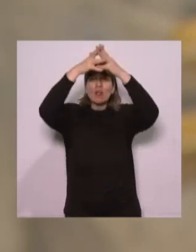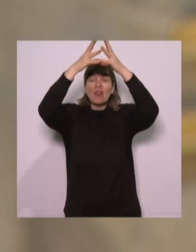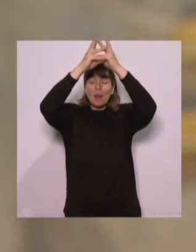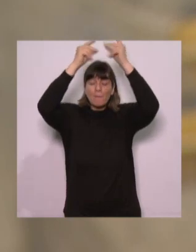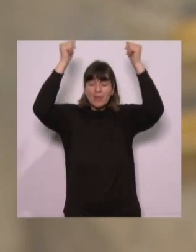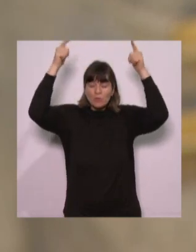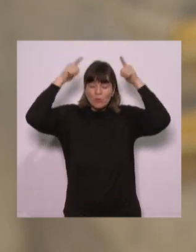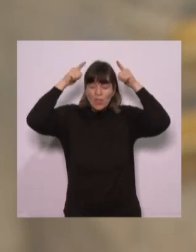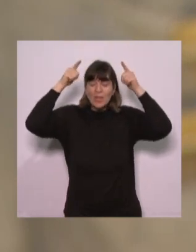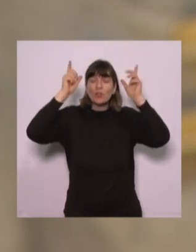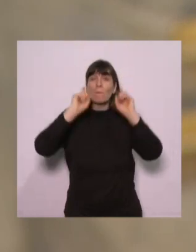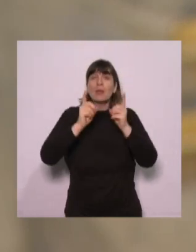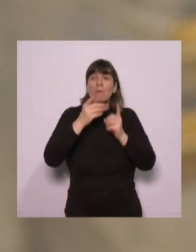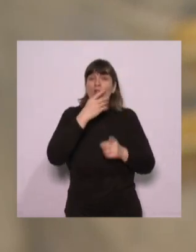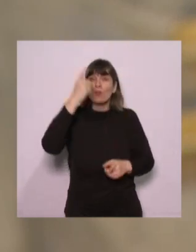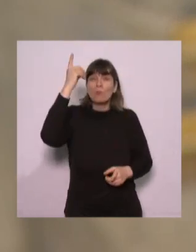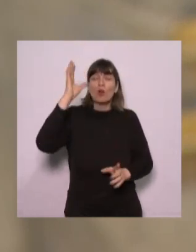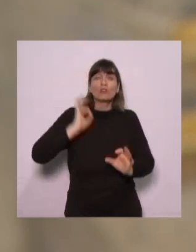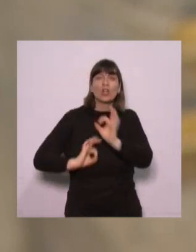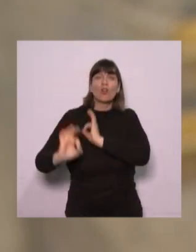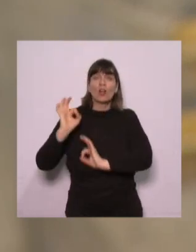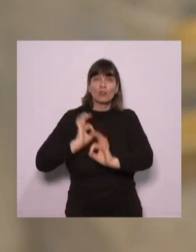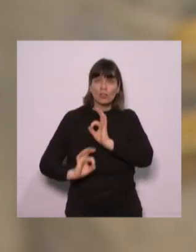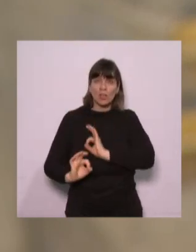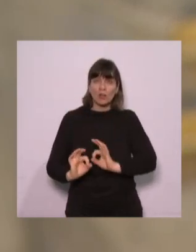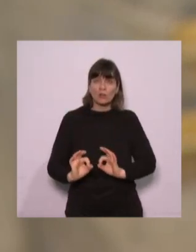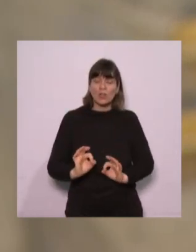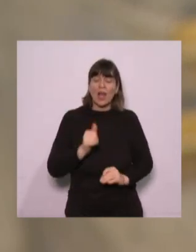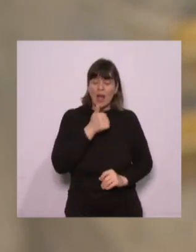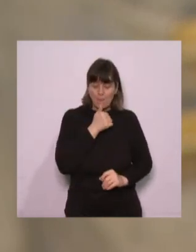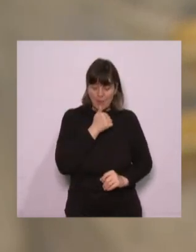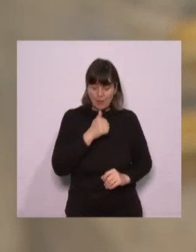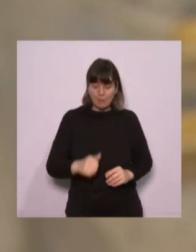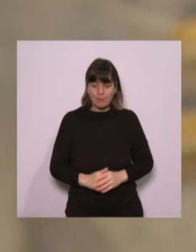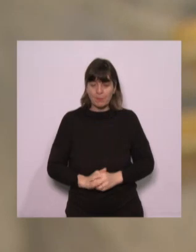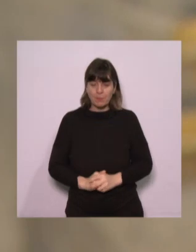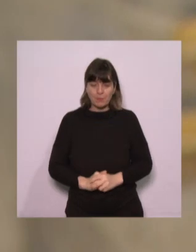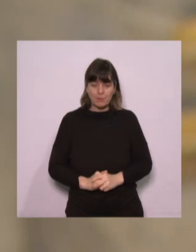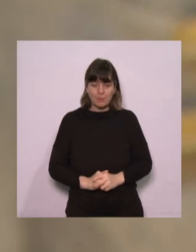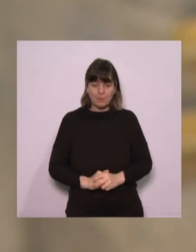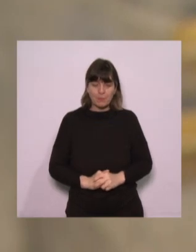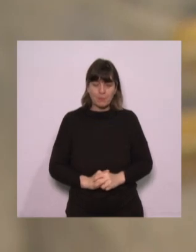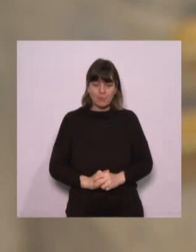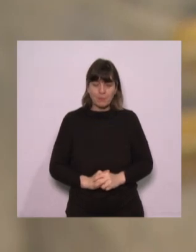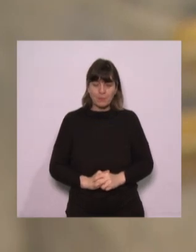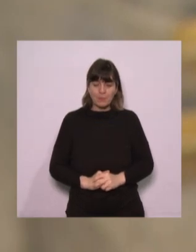contigo en la unidad del Espíritu Santo y es Dios por los siglos de los siglos.